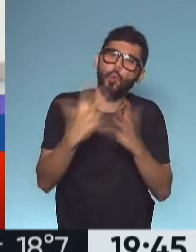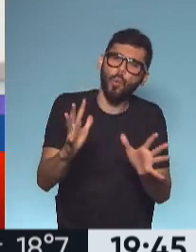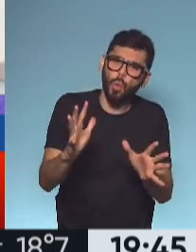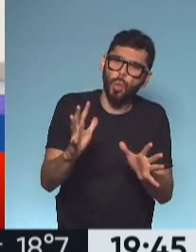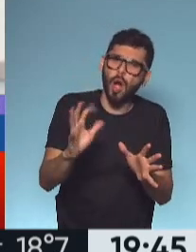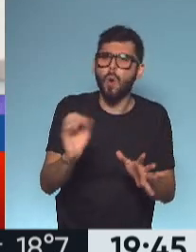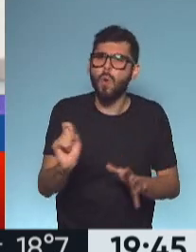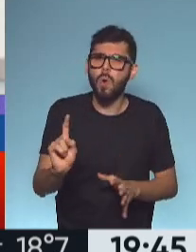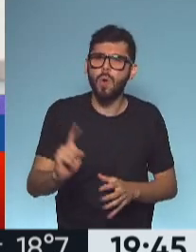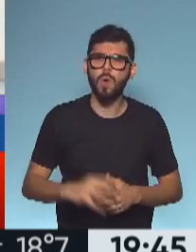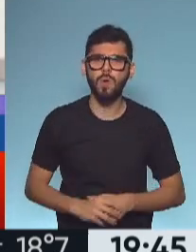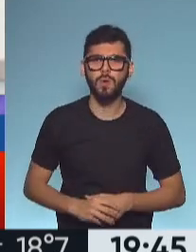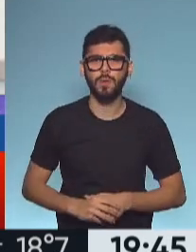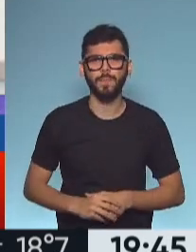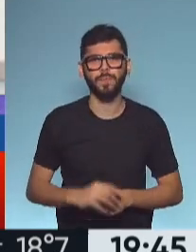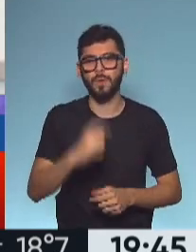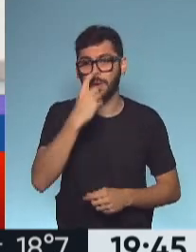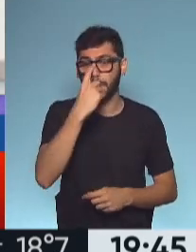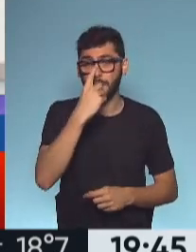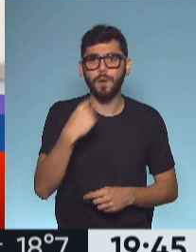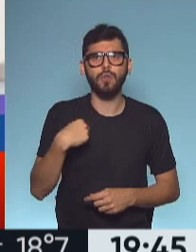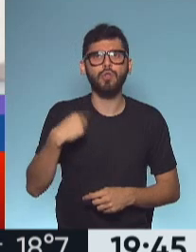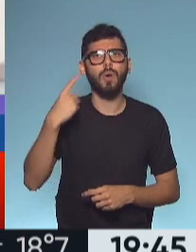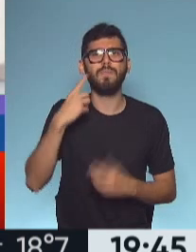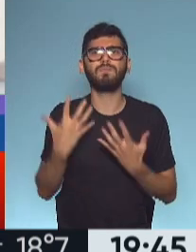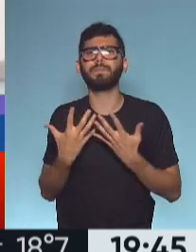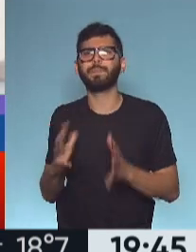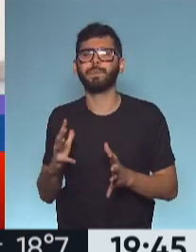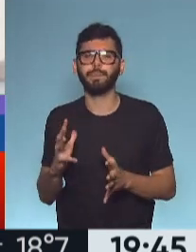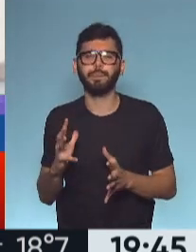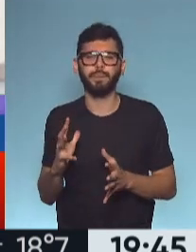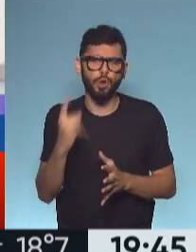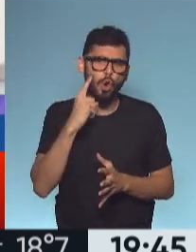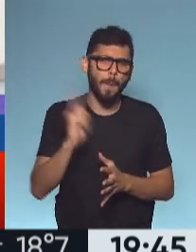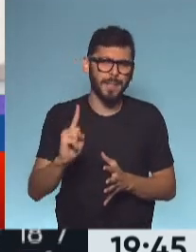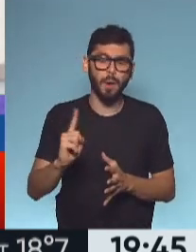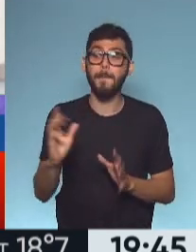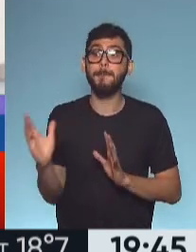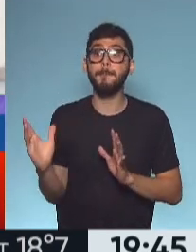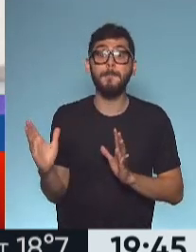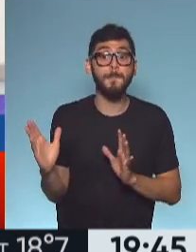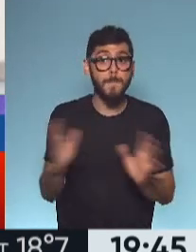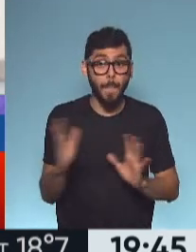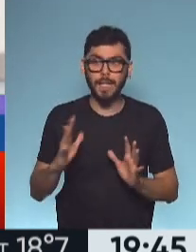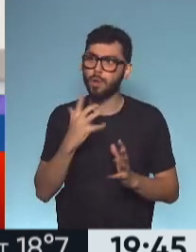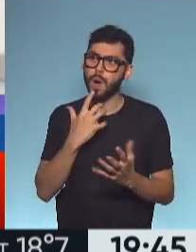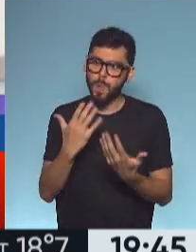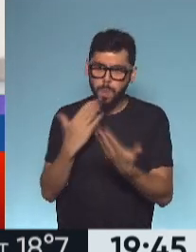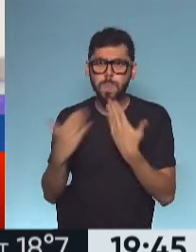ministro? No pensé en renunciar, ¿no? Sí, por supuesto, fueron momentos de intensos